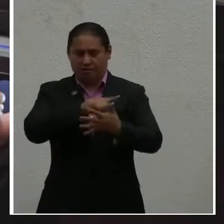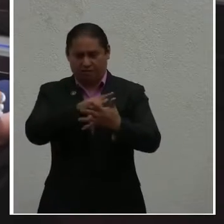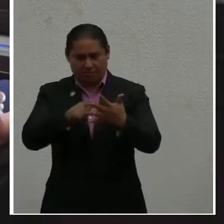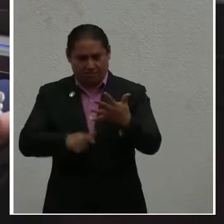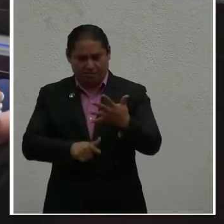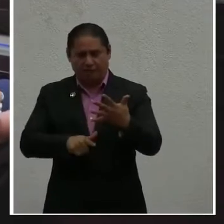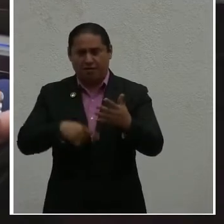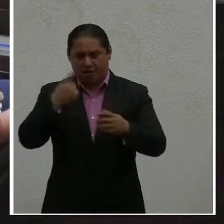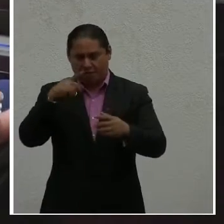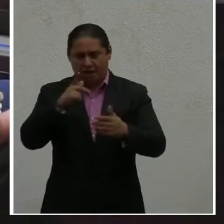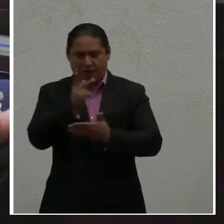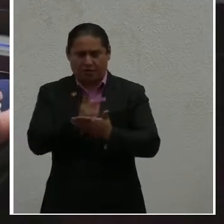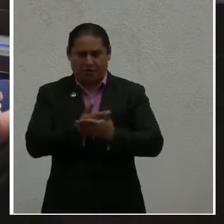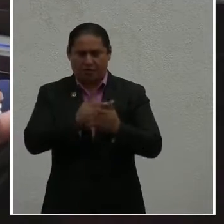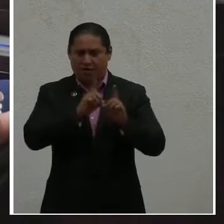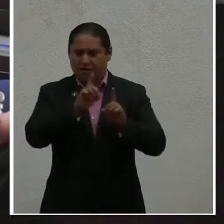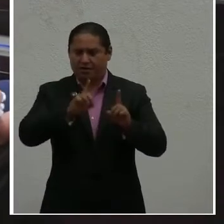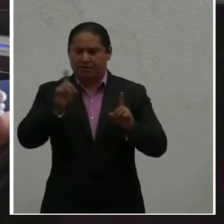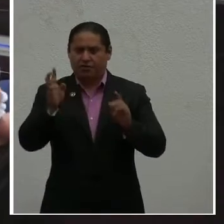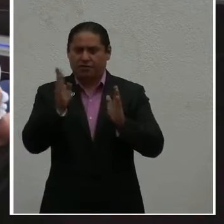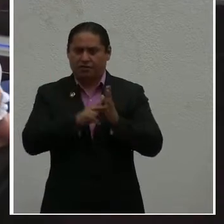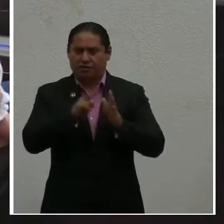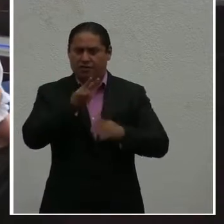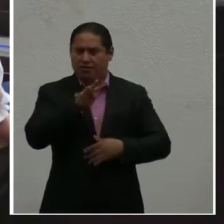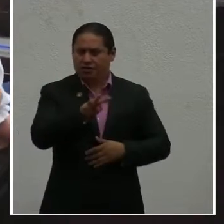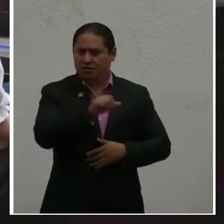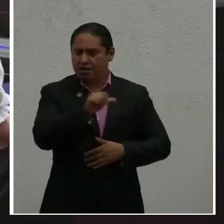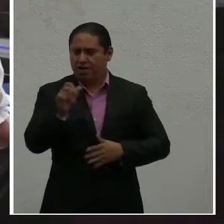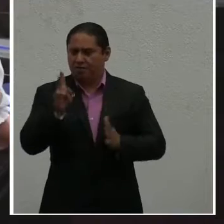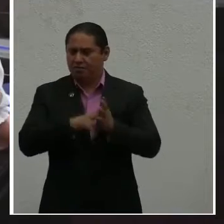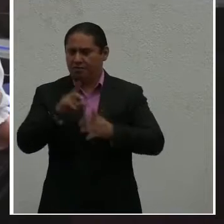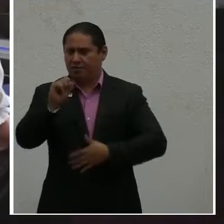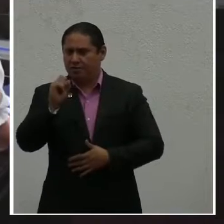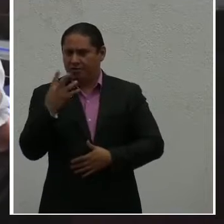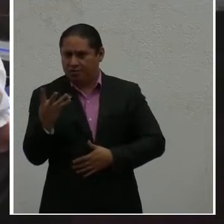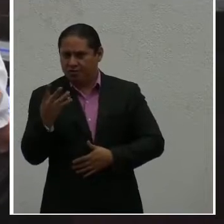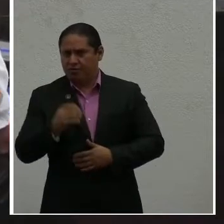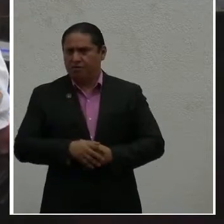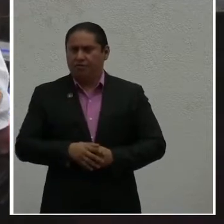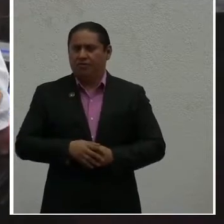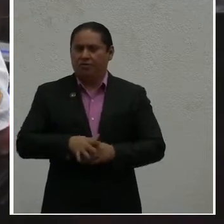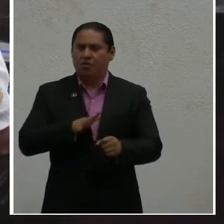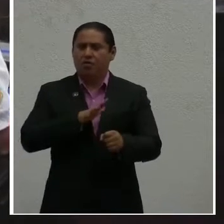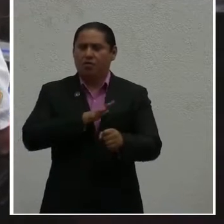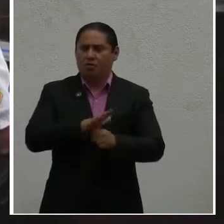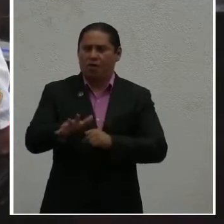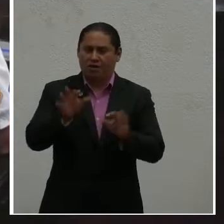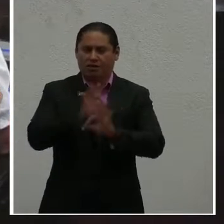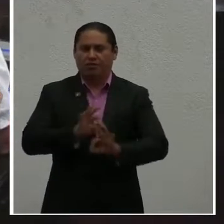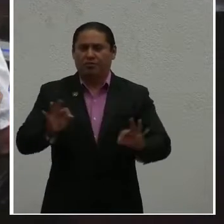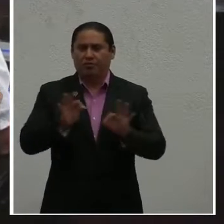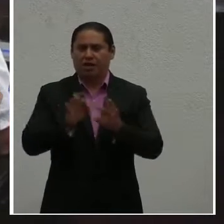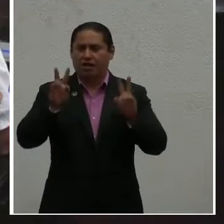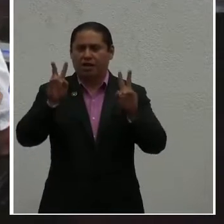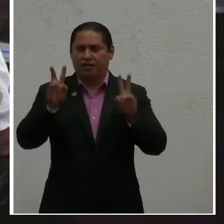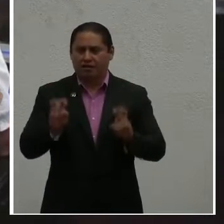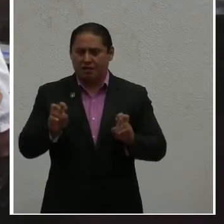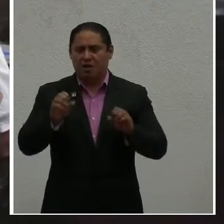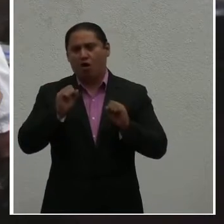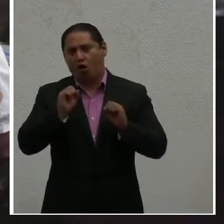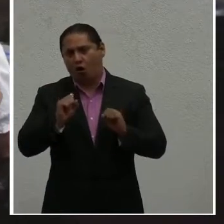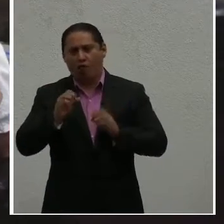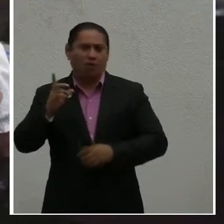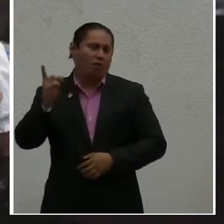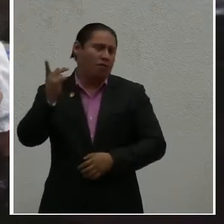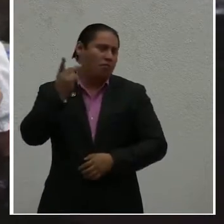de Desarrollo Estatal 2019 y 2024, de sus ejes transversales, así como de sus políticas